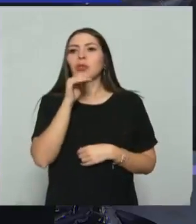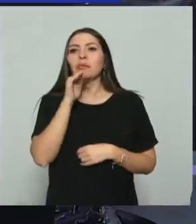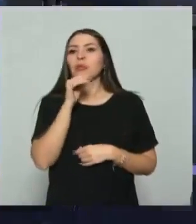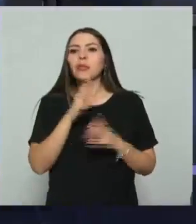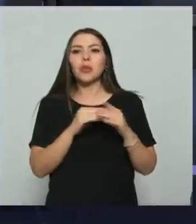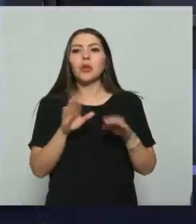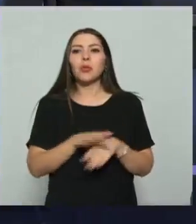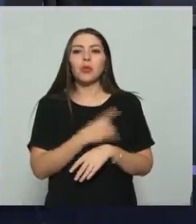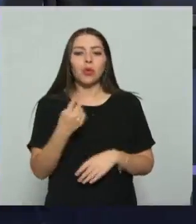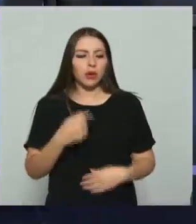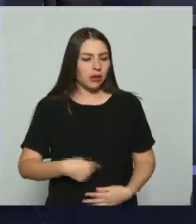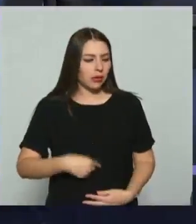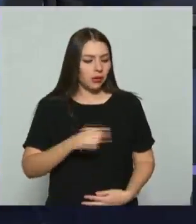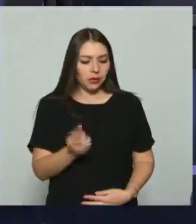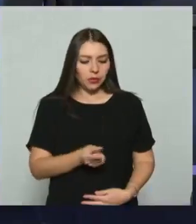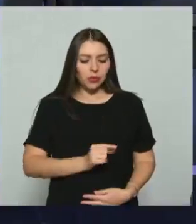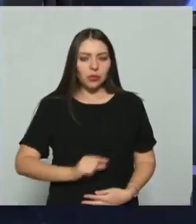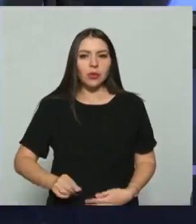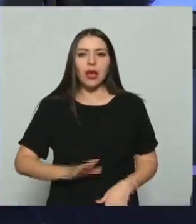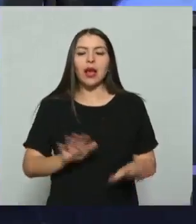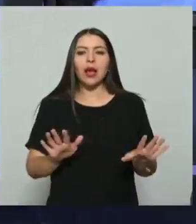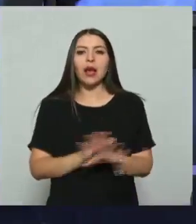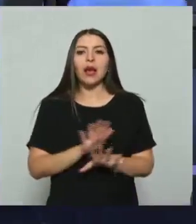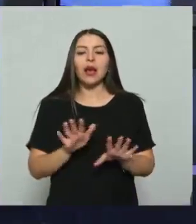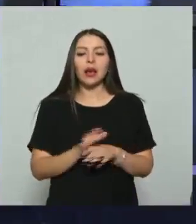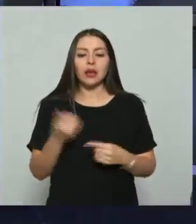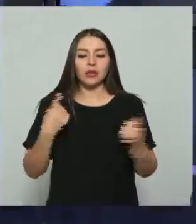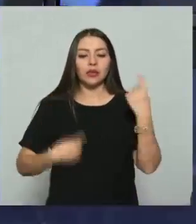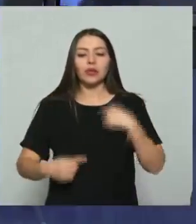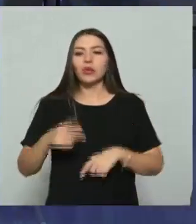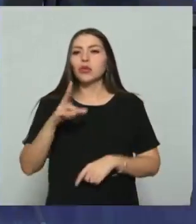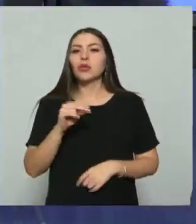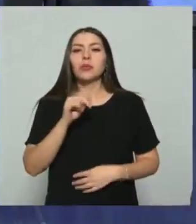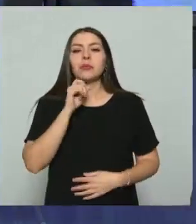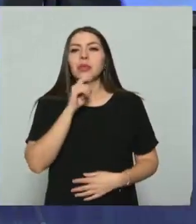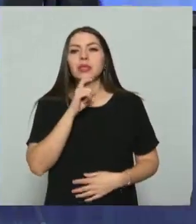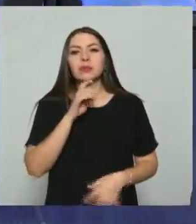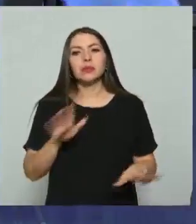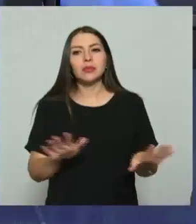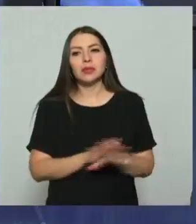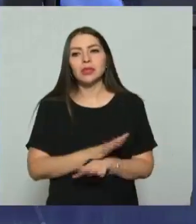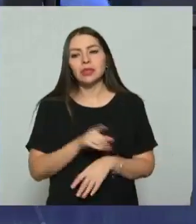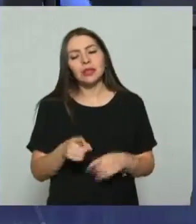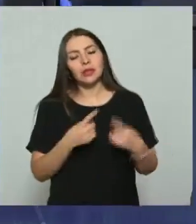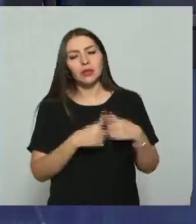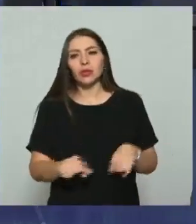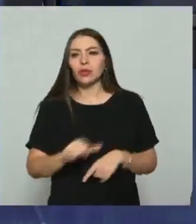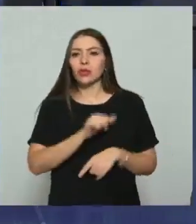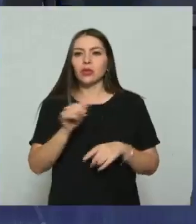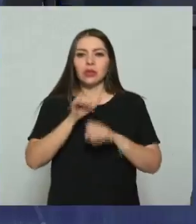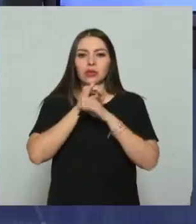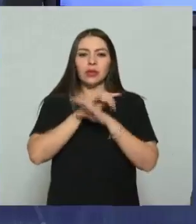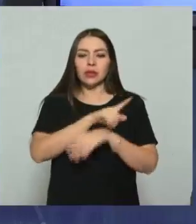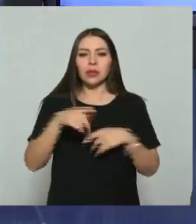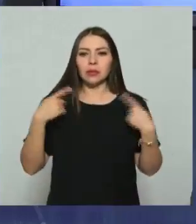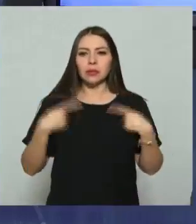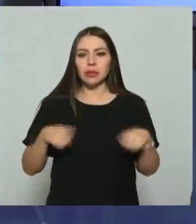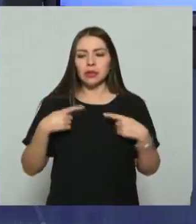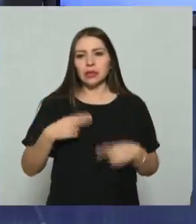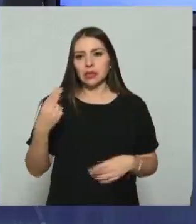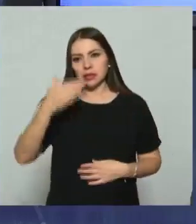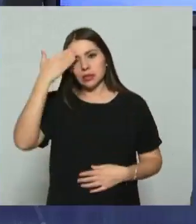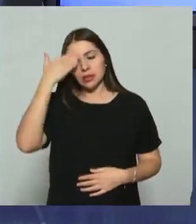flora intestinal ya están mutando, ya no son las mismas. Entonces este es otro dato que es muy importante que la gente tenga